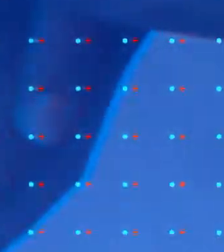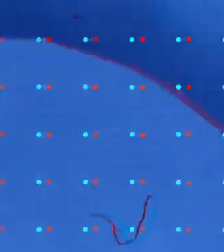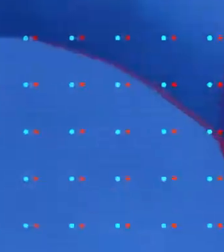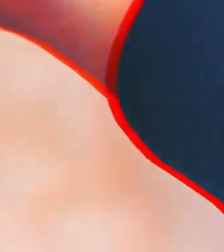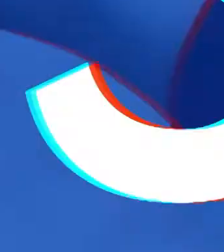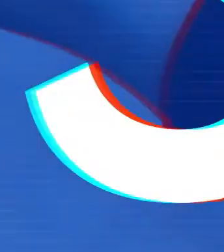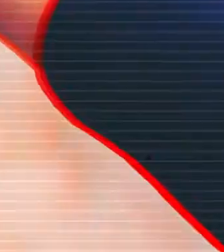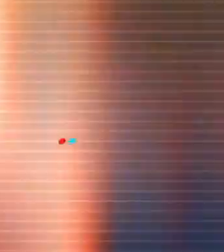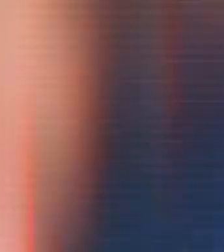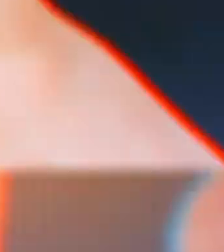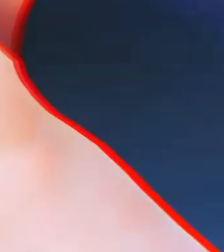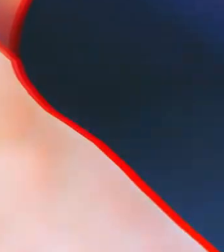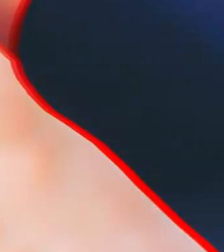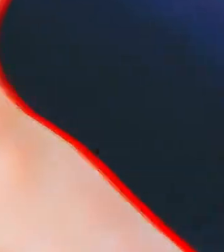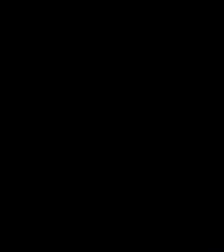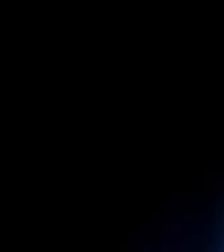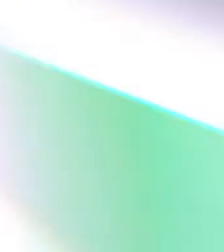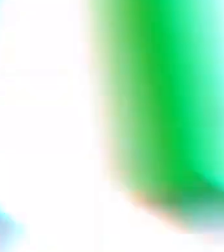sí